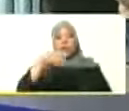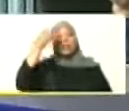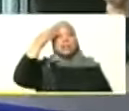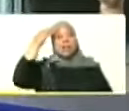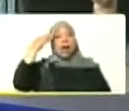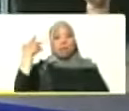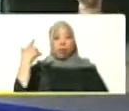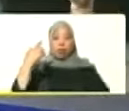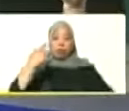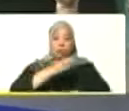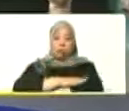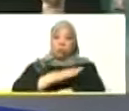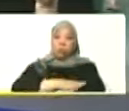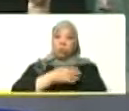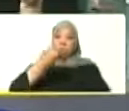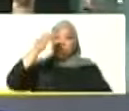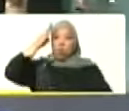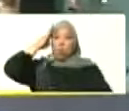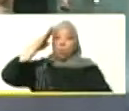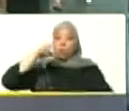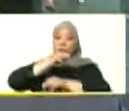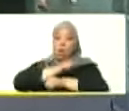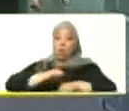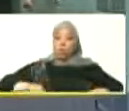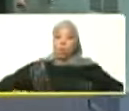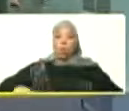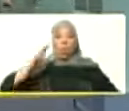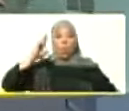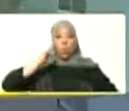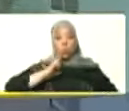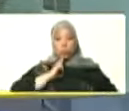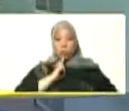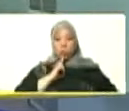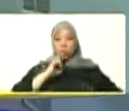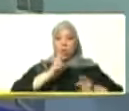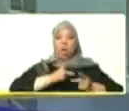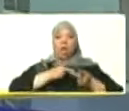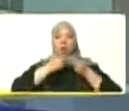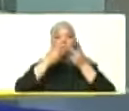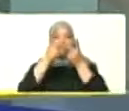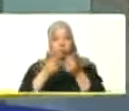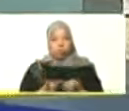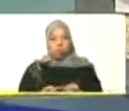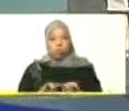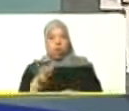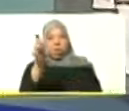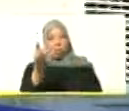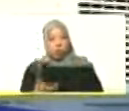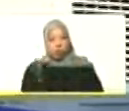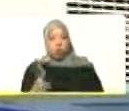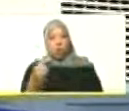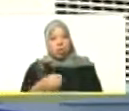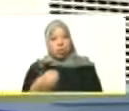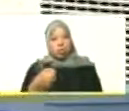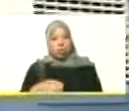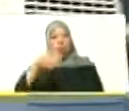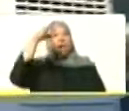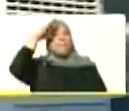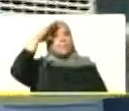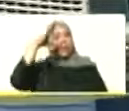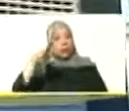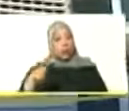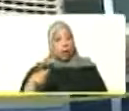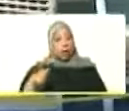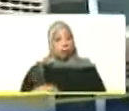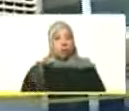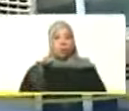Nacional Bolivariana y además de esa la gran voluntad que existe en el alma de estos soldados, que en vez de